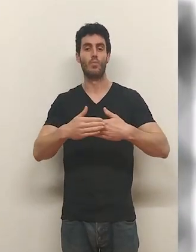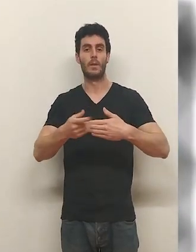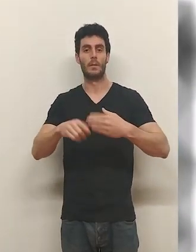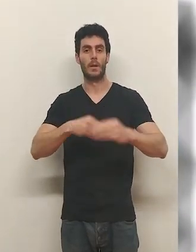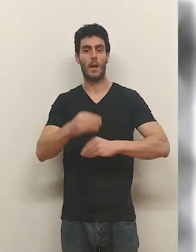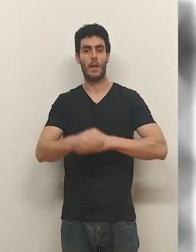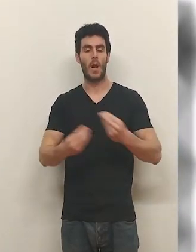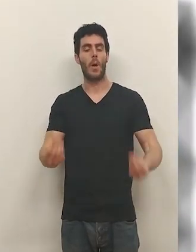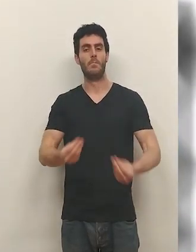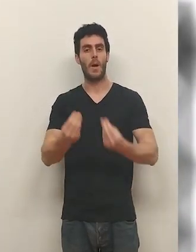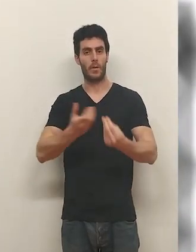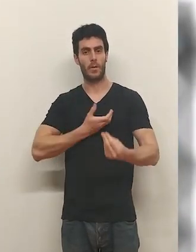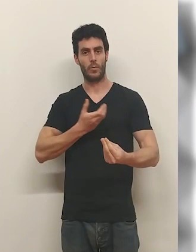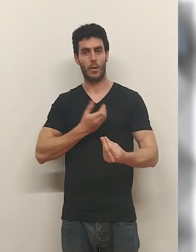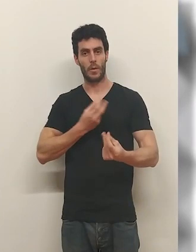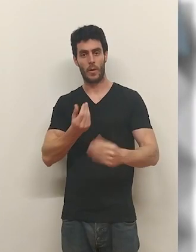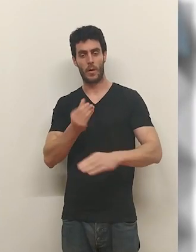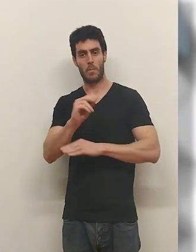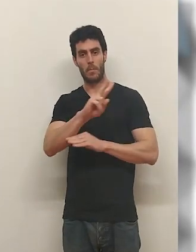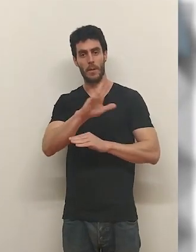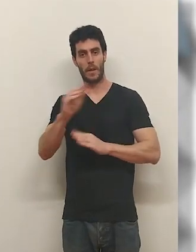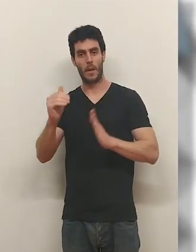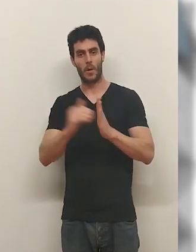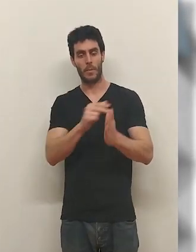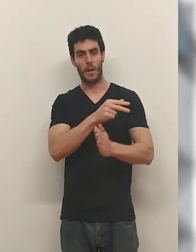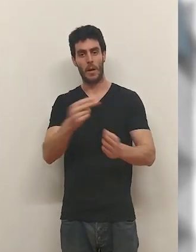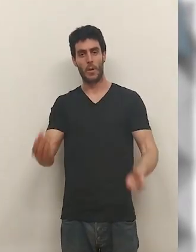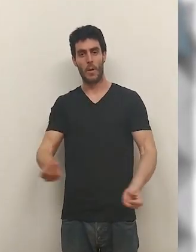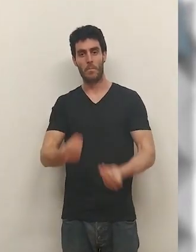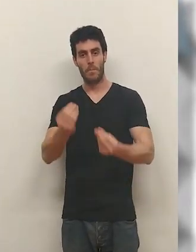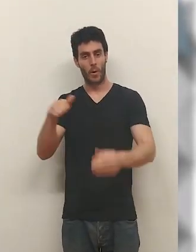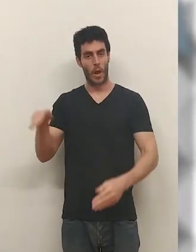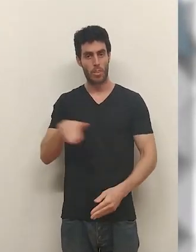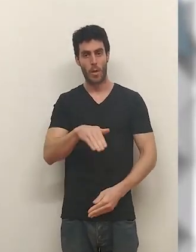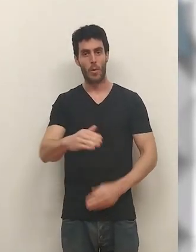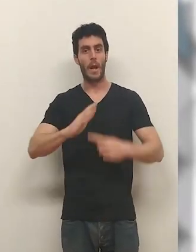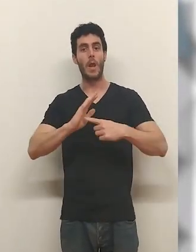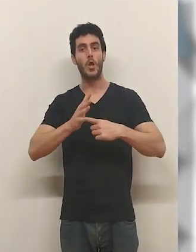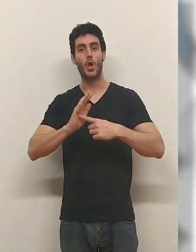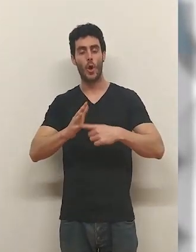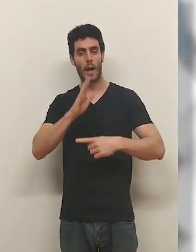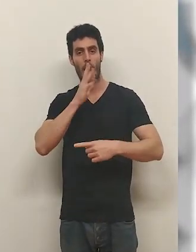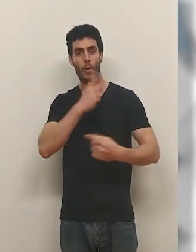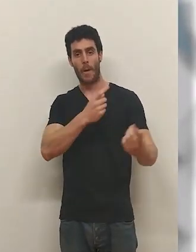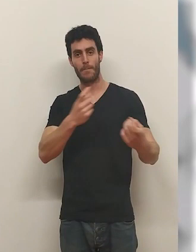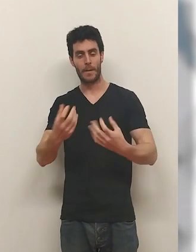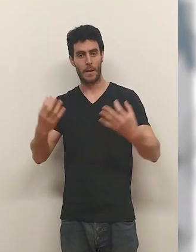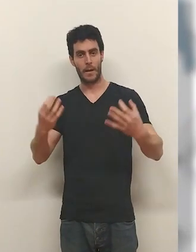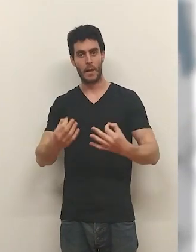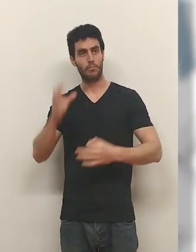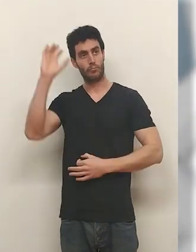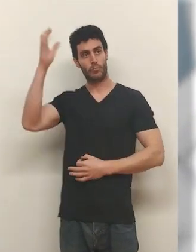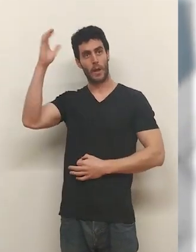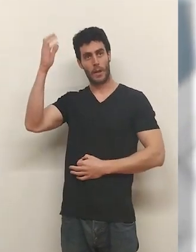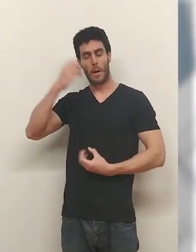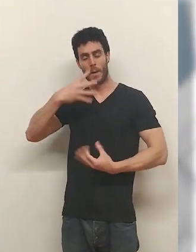y lo harán con algunas mejoras. El consistorio ha invertido 25.000 euros en la mejora de los toboganes de las Norias. Ahora solo falta que el tiempo